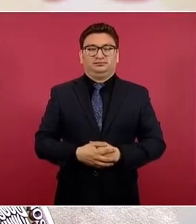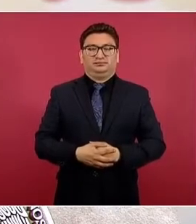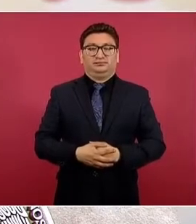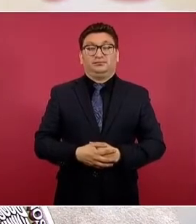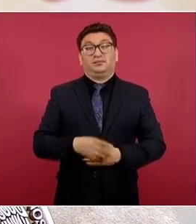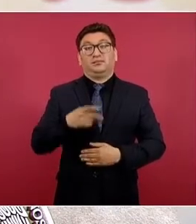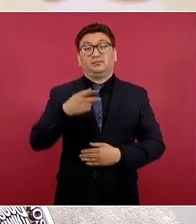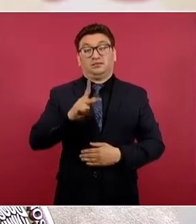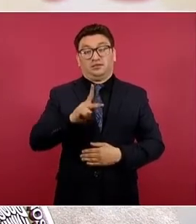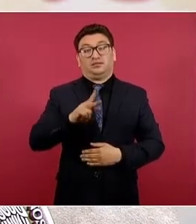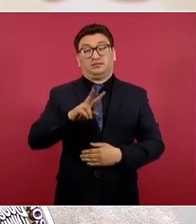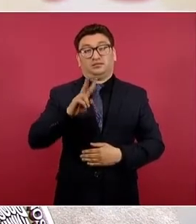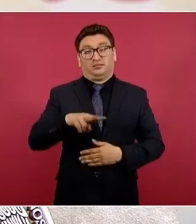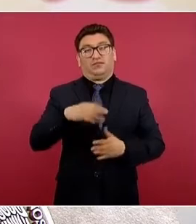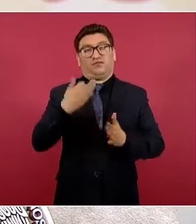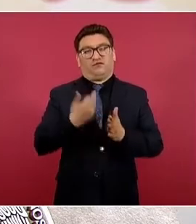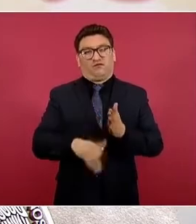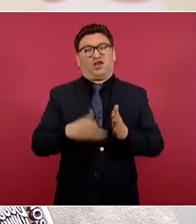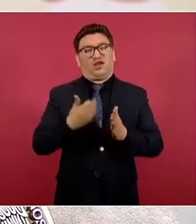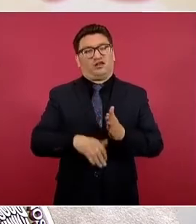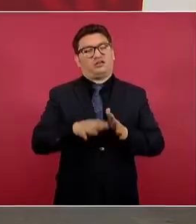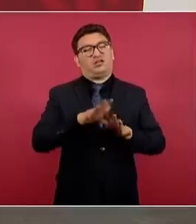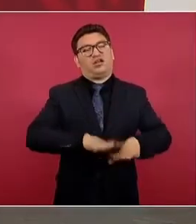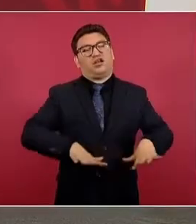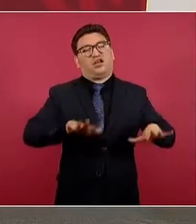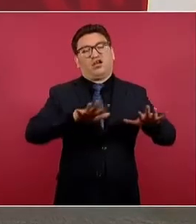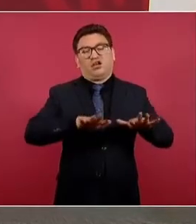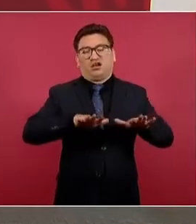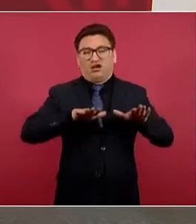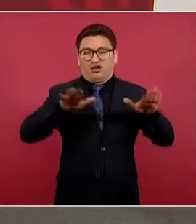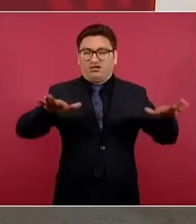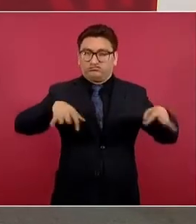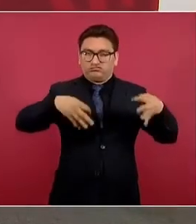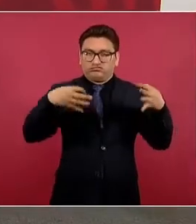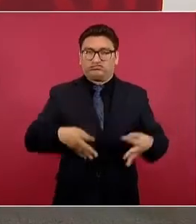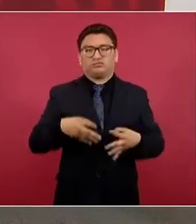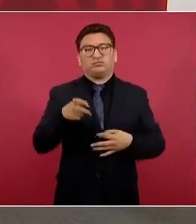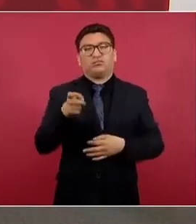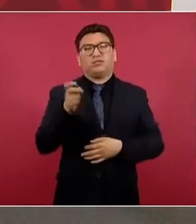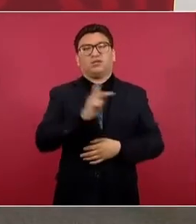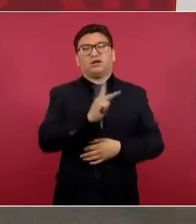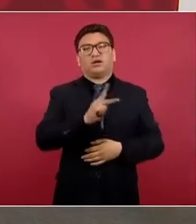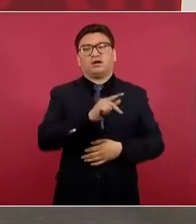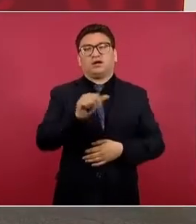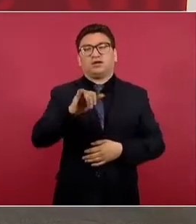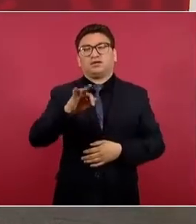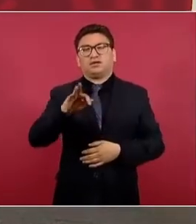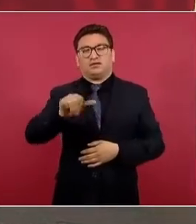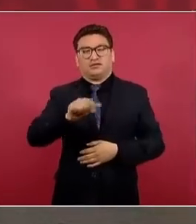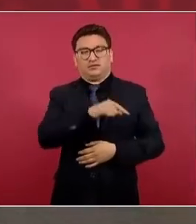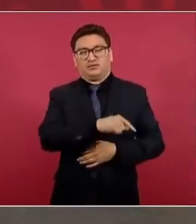Pero hacía falta un buen aeropuerto como el Felipe Ángeles,